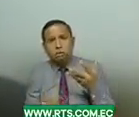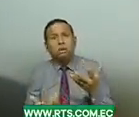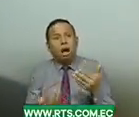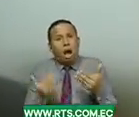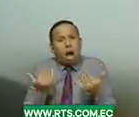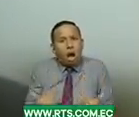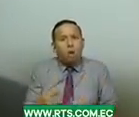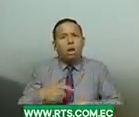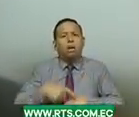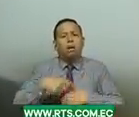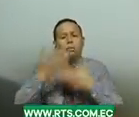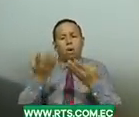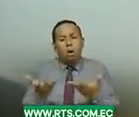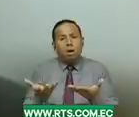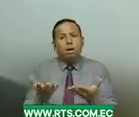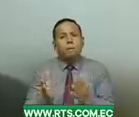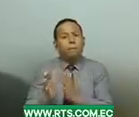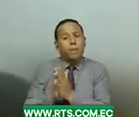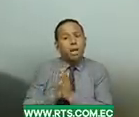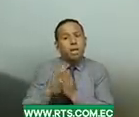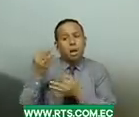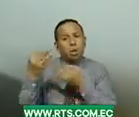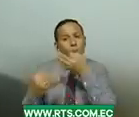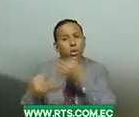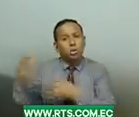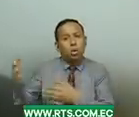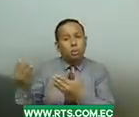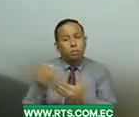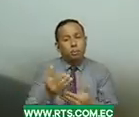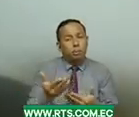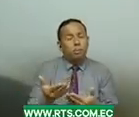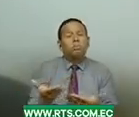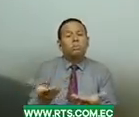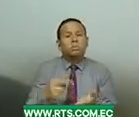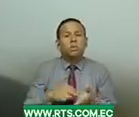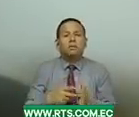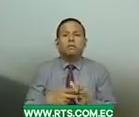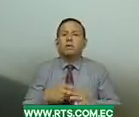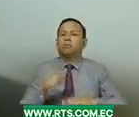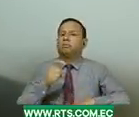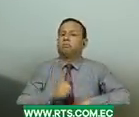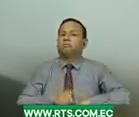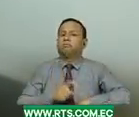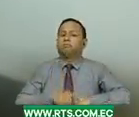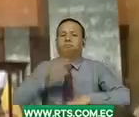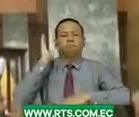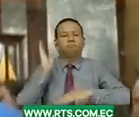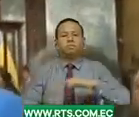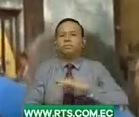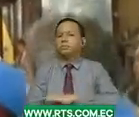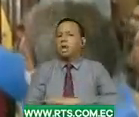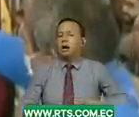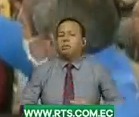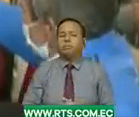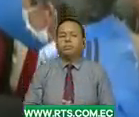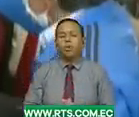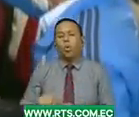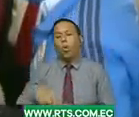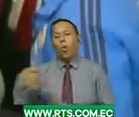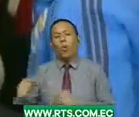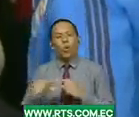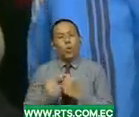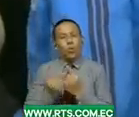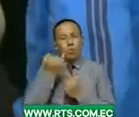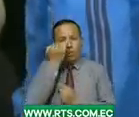que esa solicitud de juicio político se encuentre por completo fuera de legitimidad. Desde Pachacútic, en cambio, dicen que